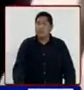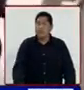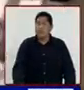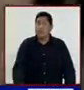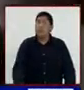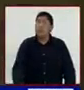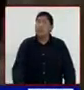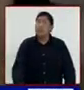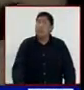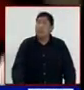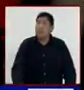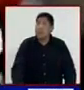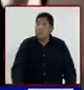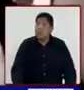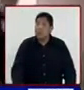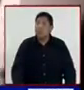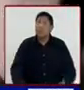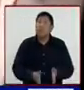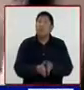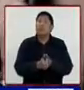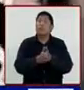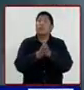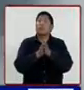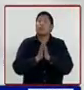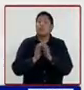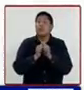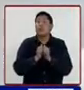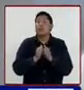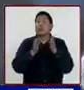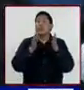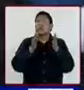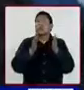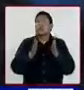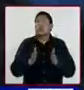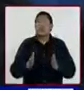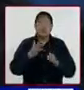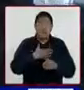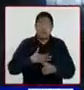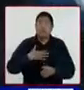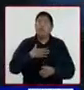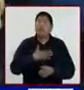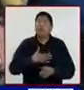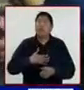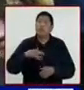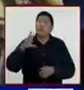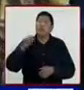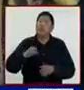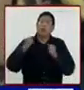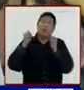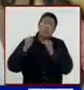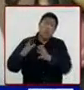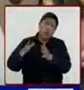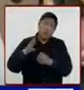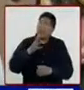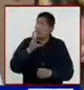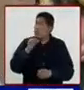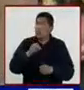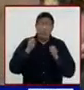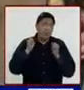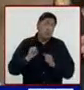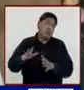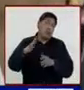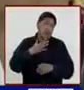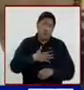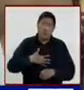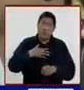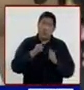hay justicia. Pido a los compañeros. A los compañeros, no me lo dejen, no me lo dejen,